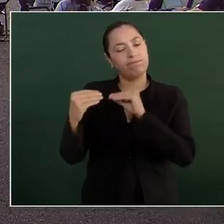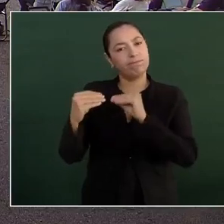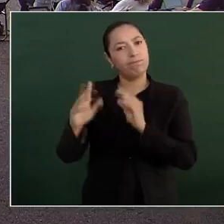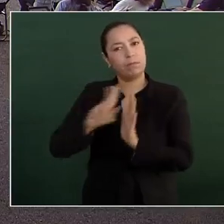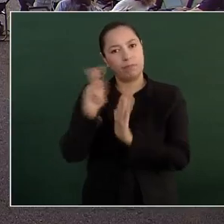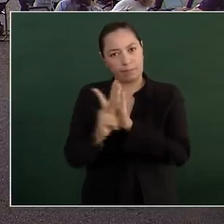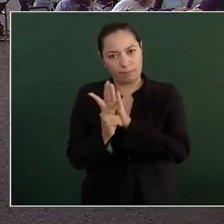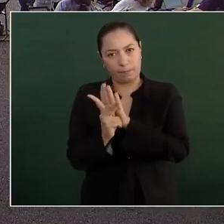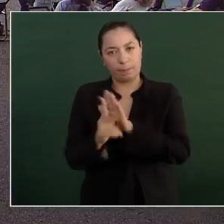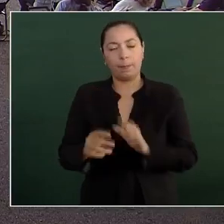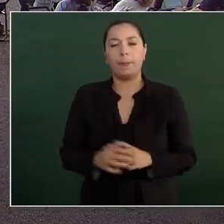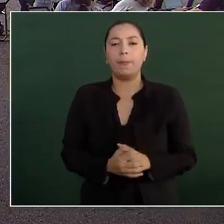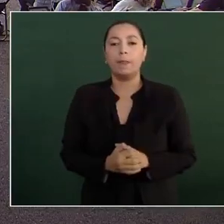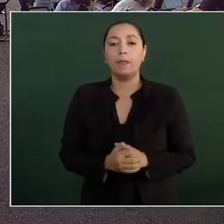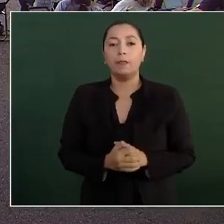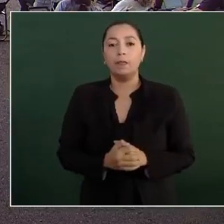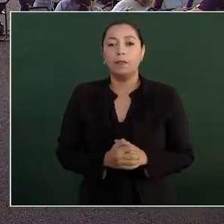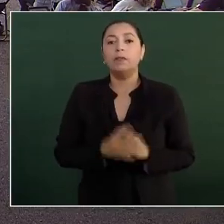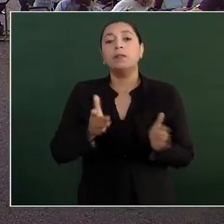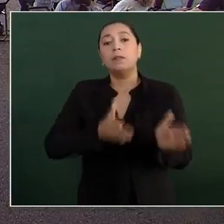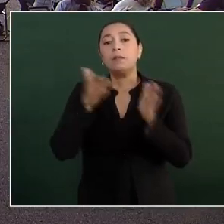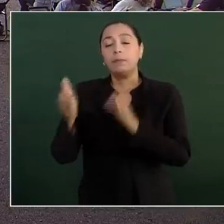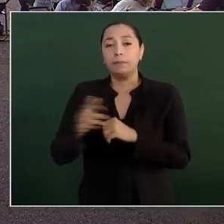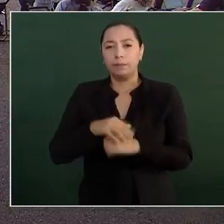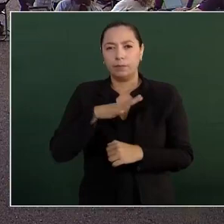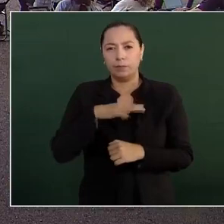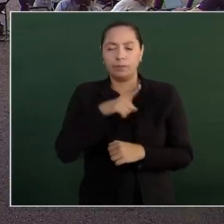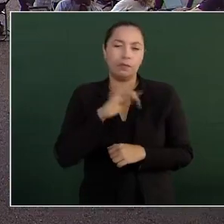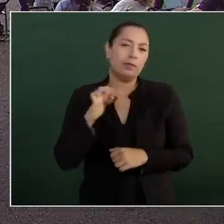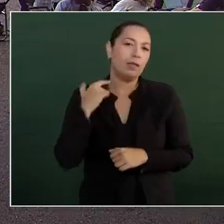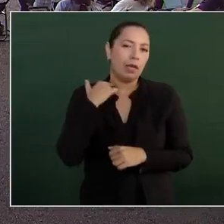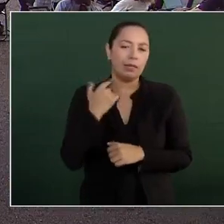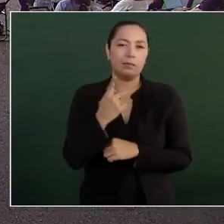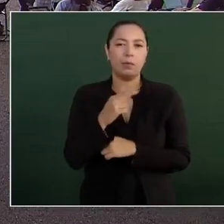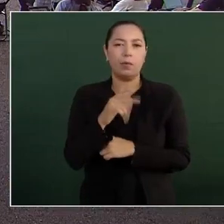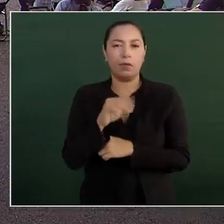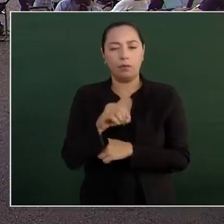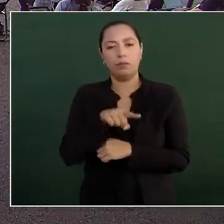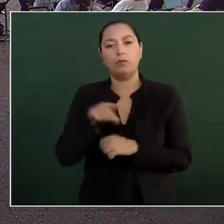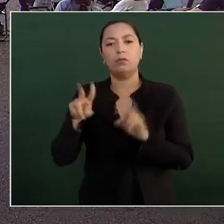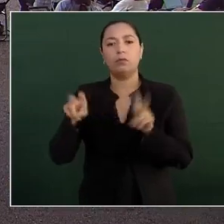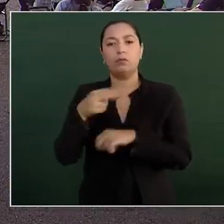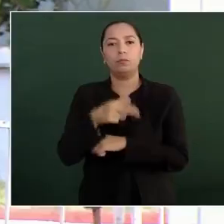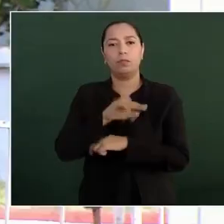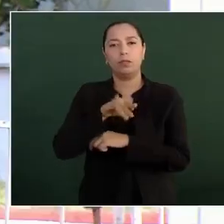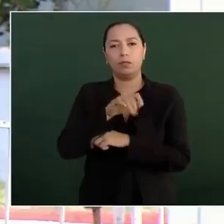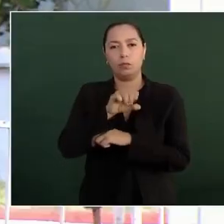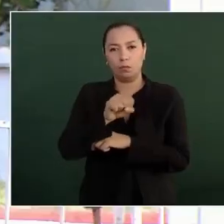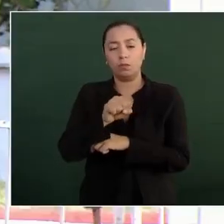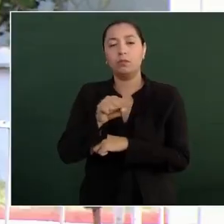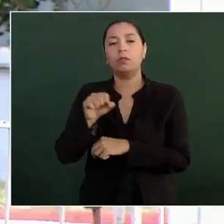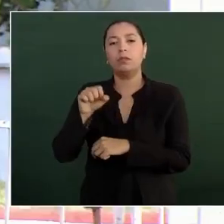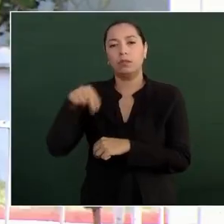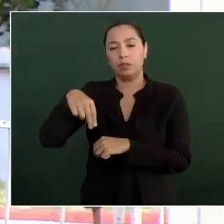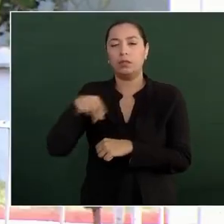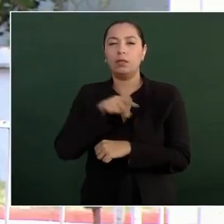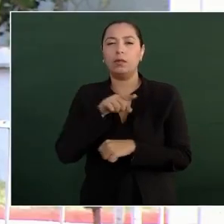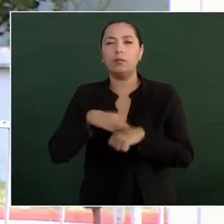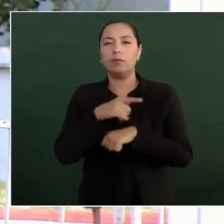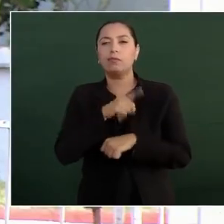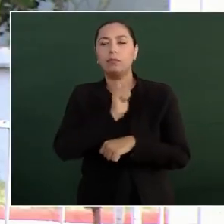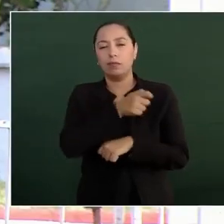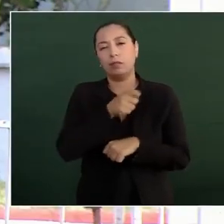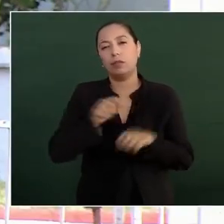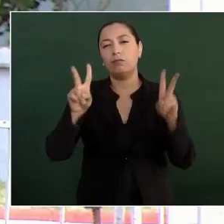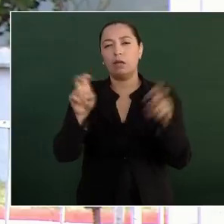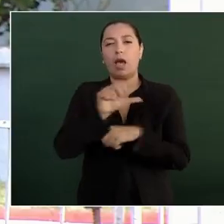Adelante. Tenemos el caso del exprocurador Jesús N., exprocurador general de la República, por el caso